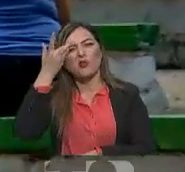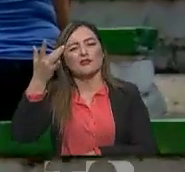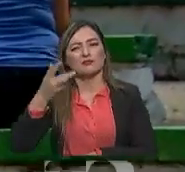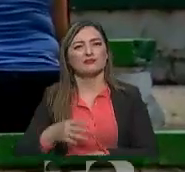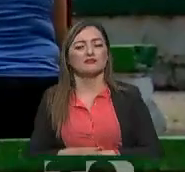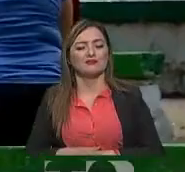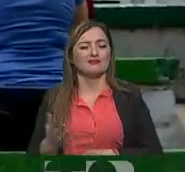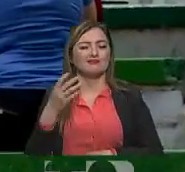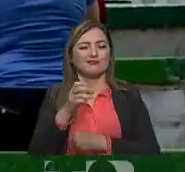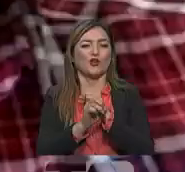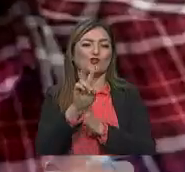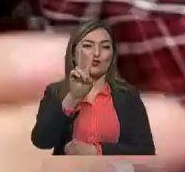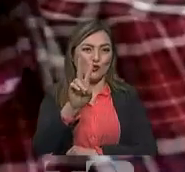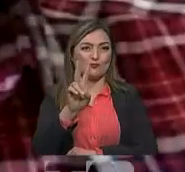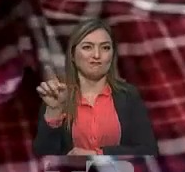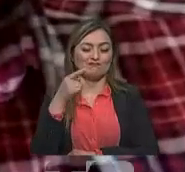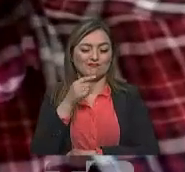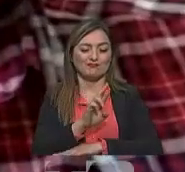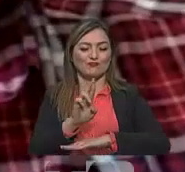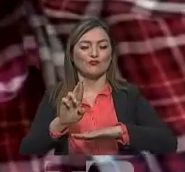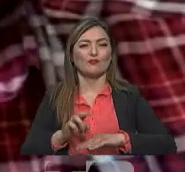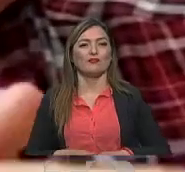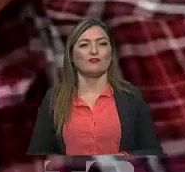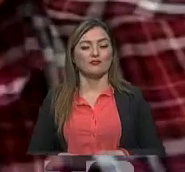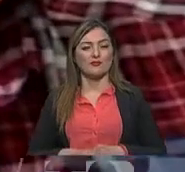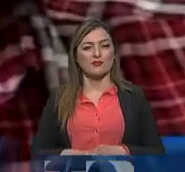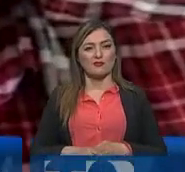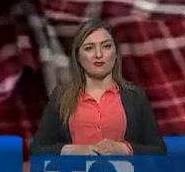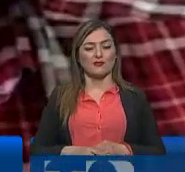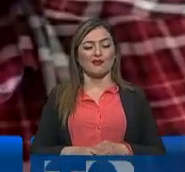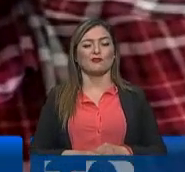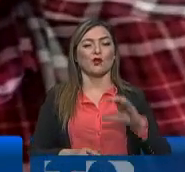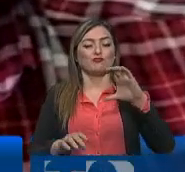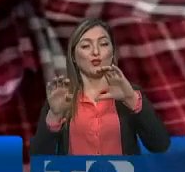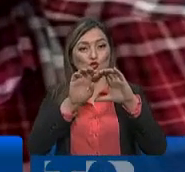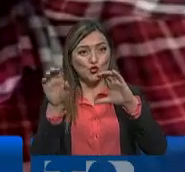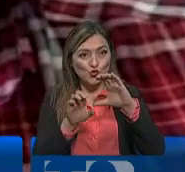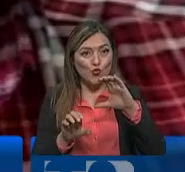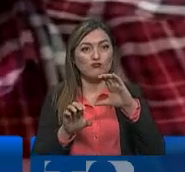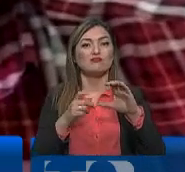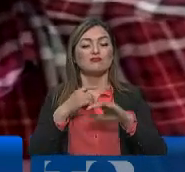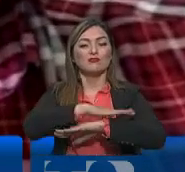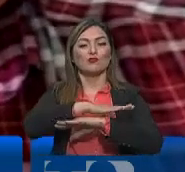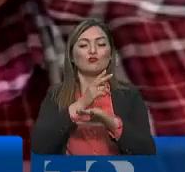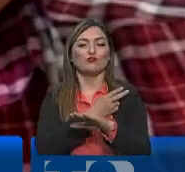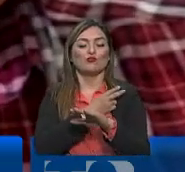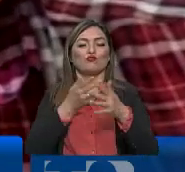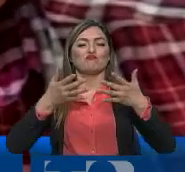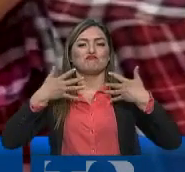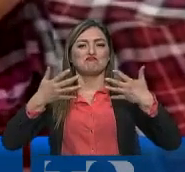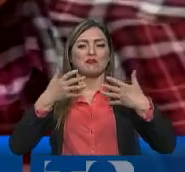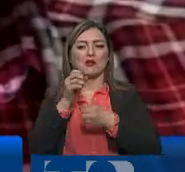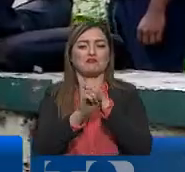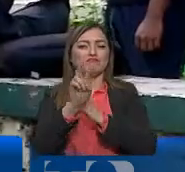Así han estado por 2 años ya, dice su rector. Por Zoom y por la plataforma de la Universidad de Guayaquil, se lo ha hecho casi ya